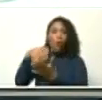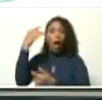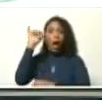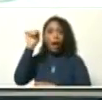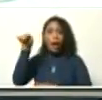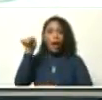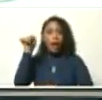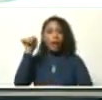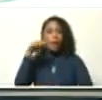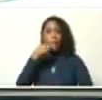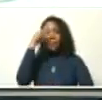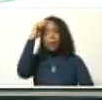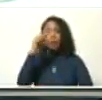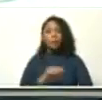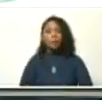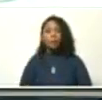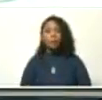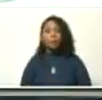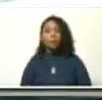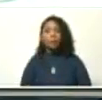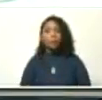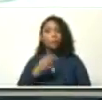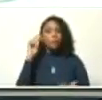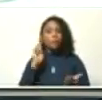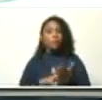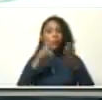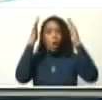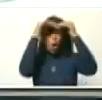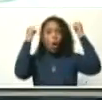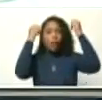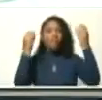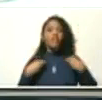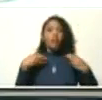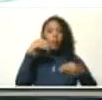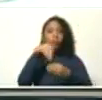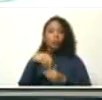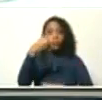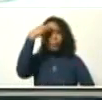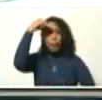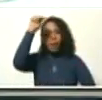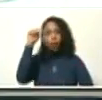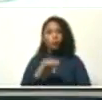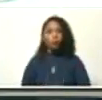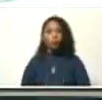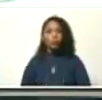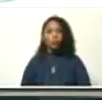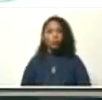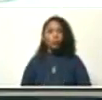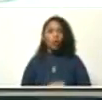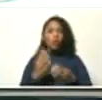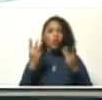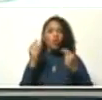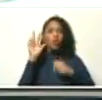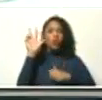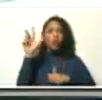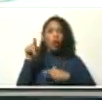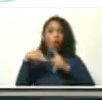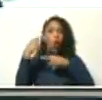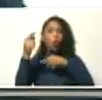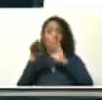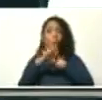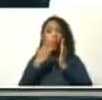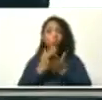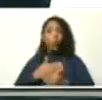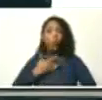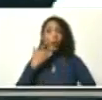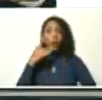este padre de origen holandés que vive en México. Parte 3, otro mundo es posible.